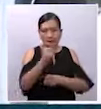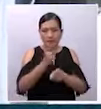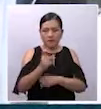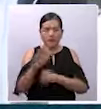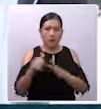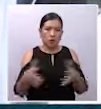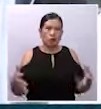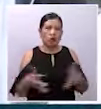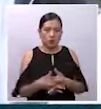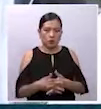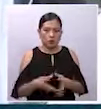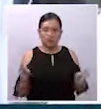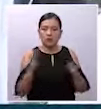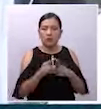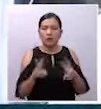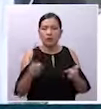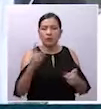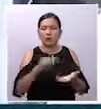que ha significado que